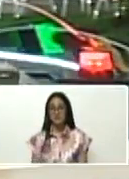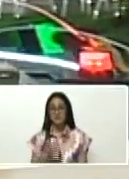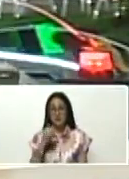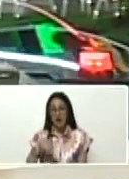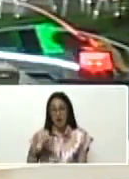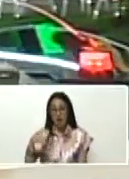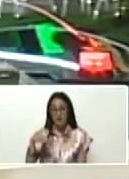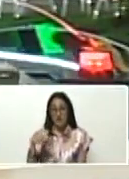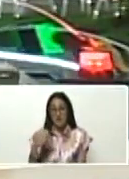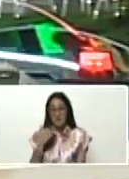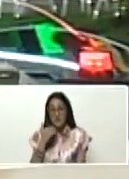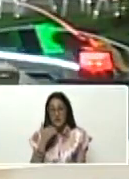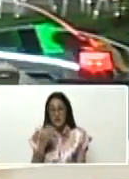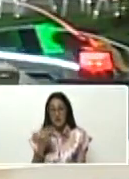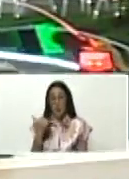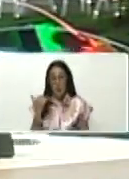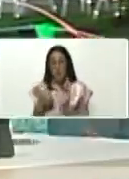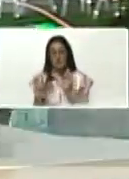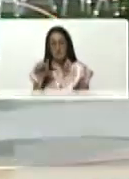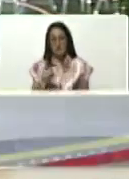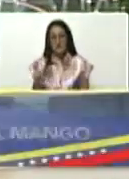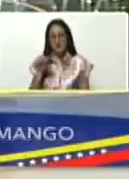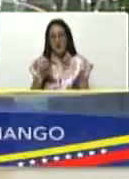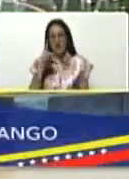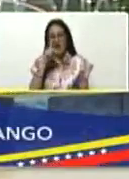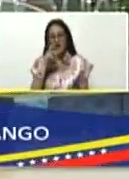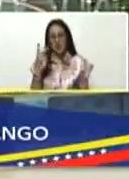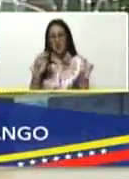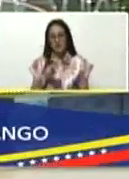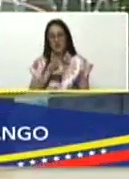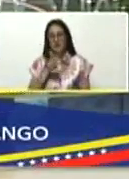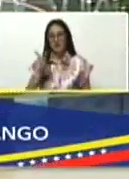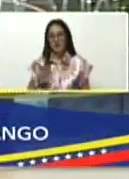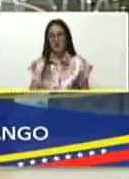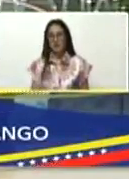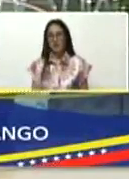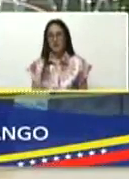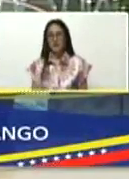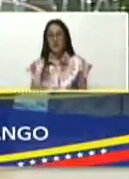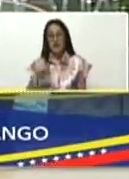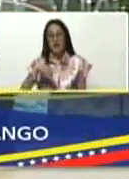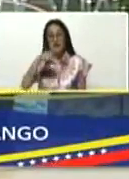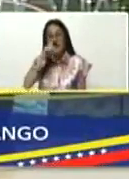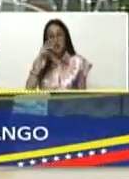noviembre, ya estamos cabalgando las últimas semanas del año 2022. Este año 2022 ha pasado